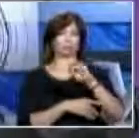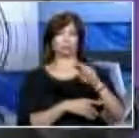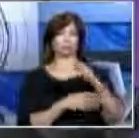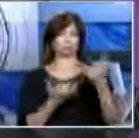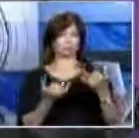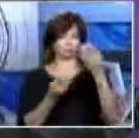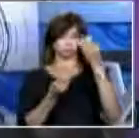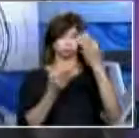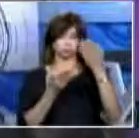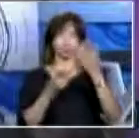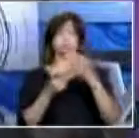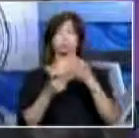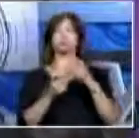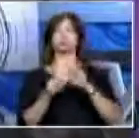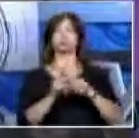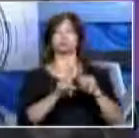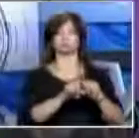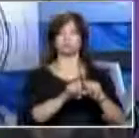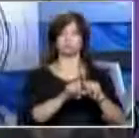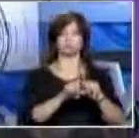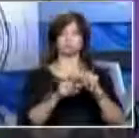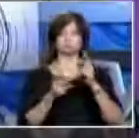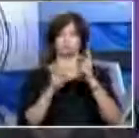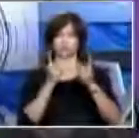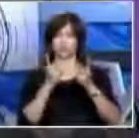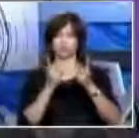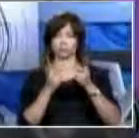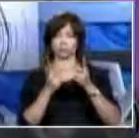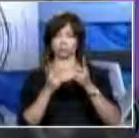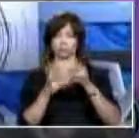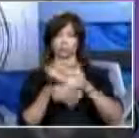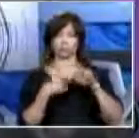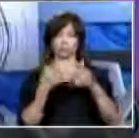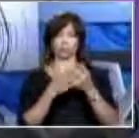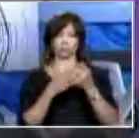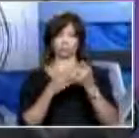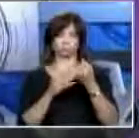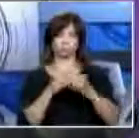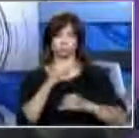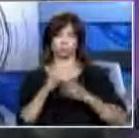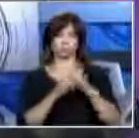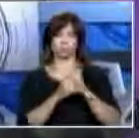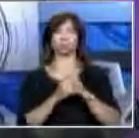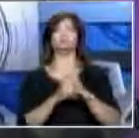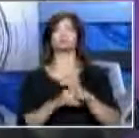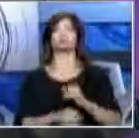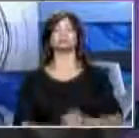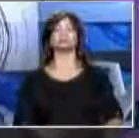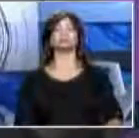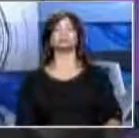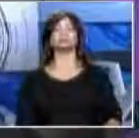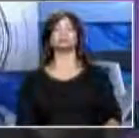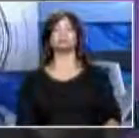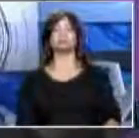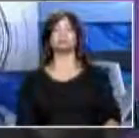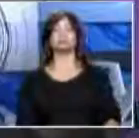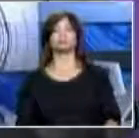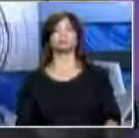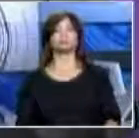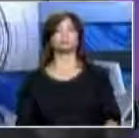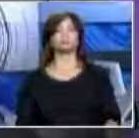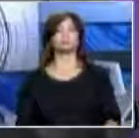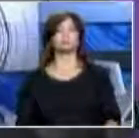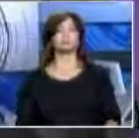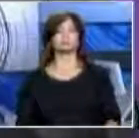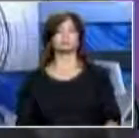temas visitando nuestro portal de tecnología audiencia electrónica punto le continúen informando se en esta emisión estelar